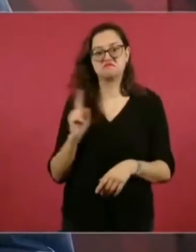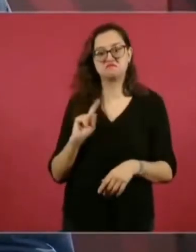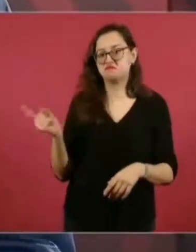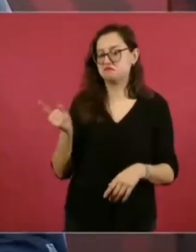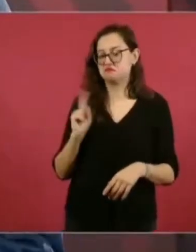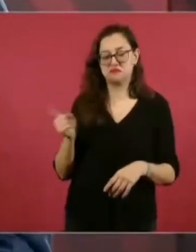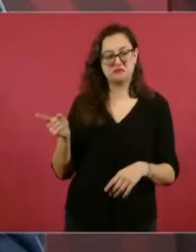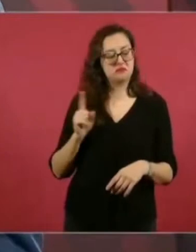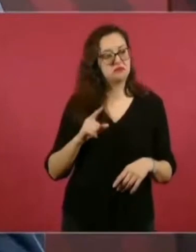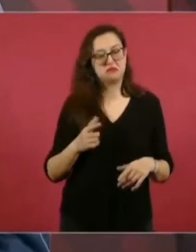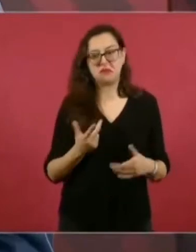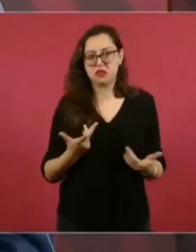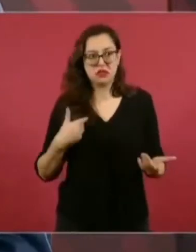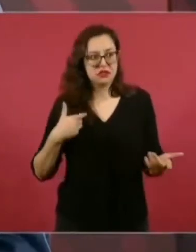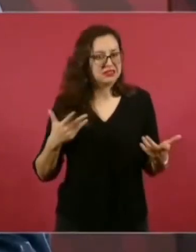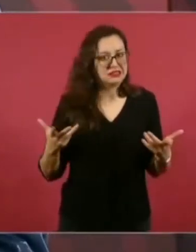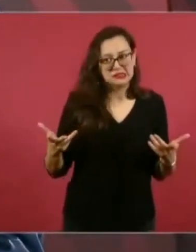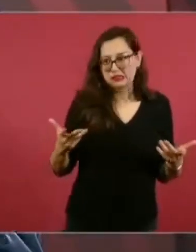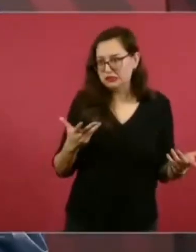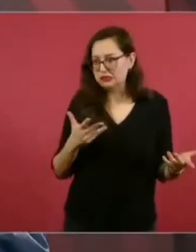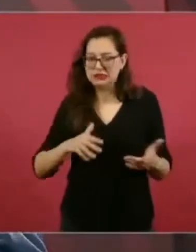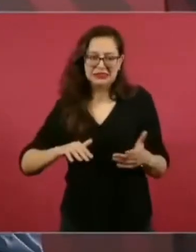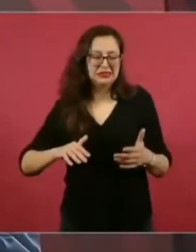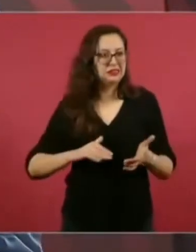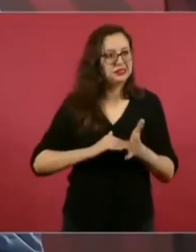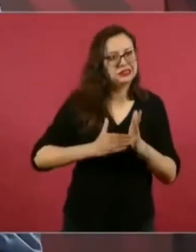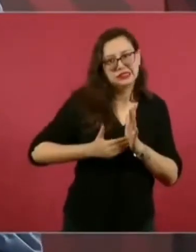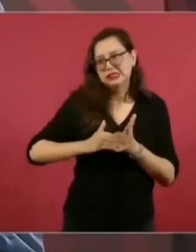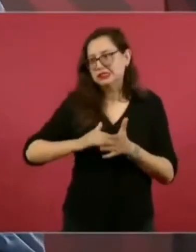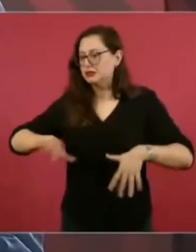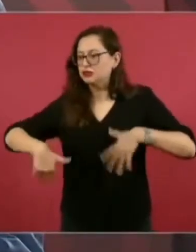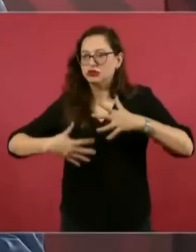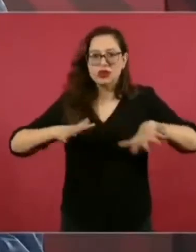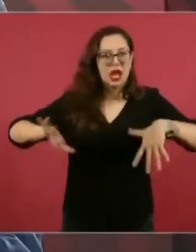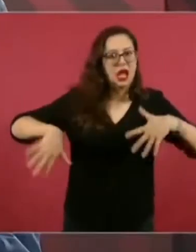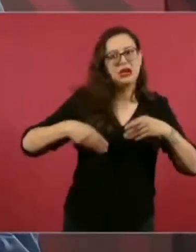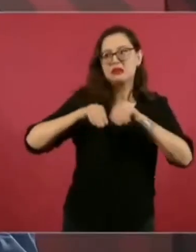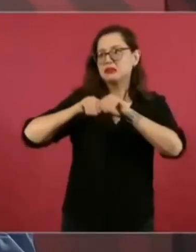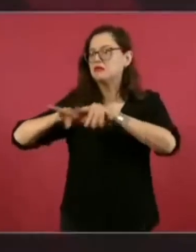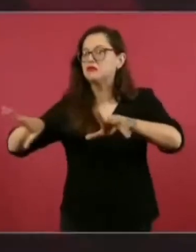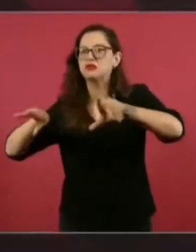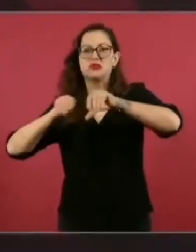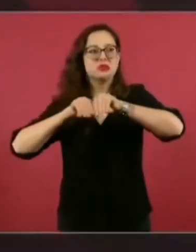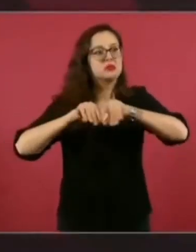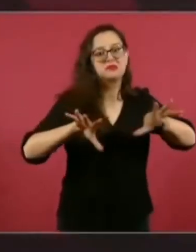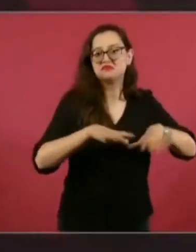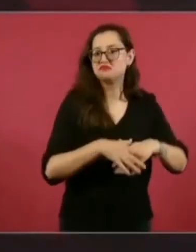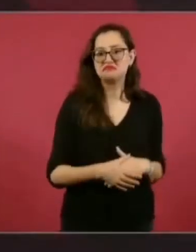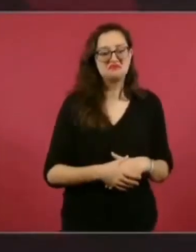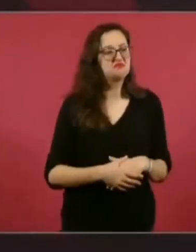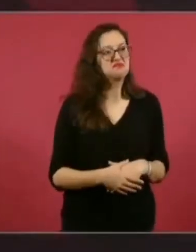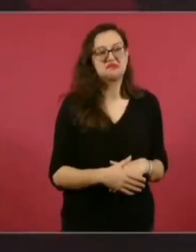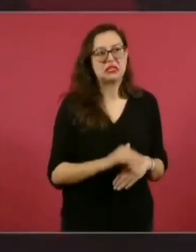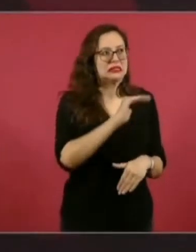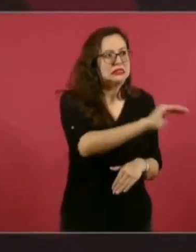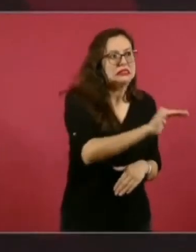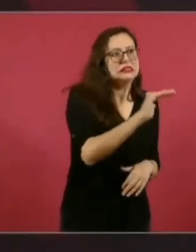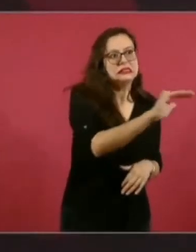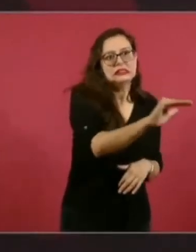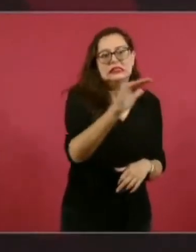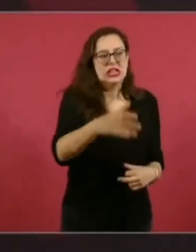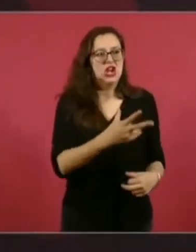le pedíamos que nos abriera el espacio, otros no nos daban